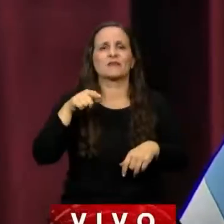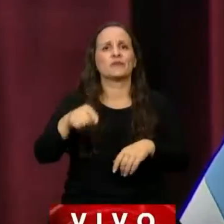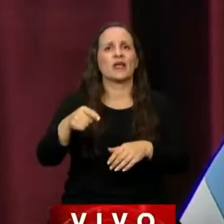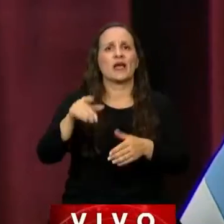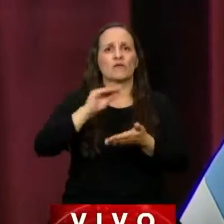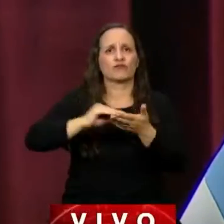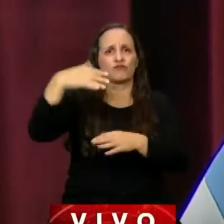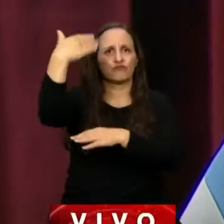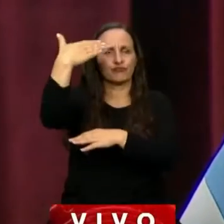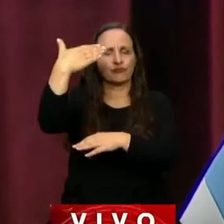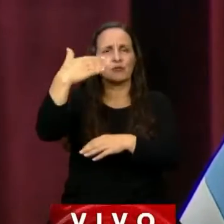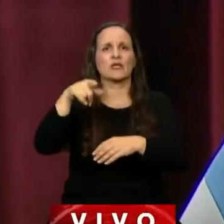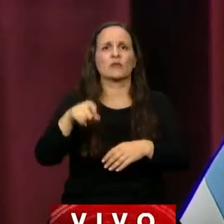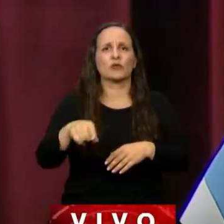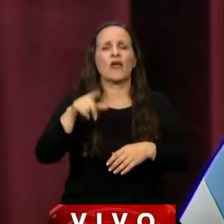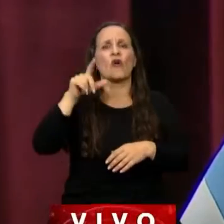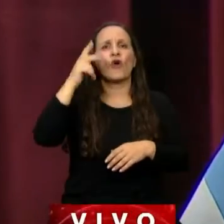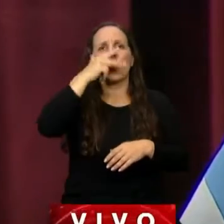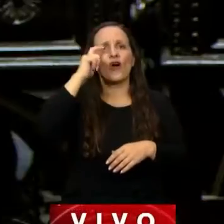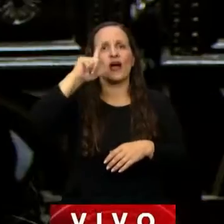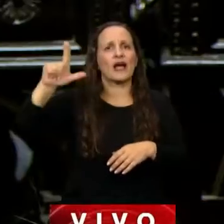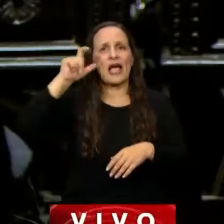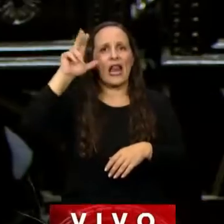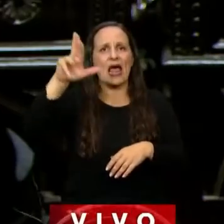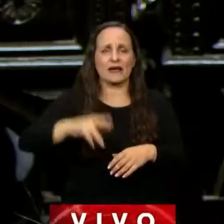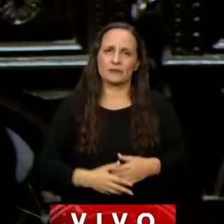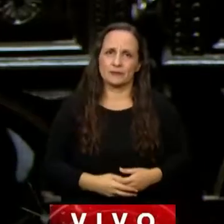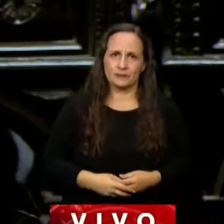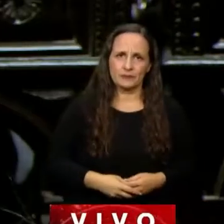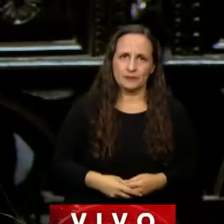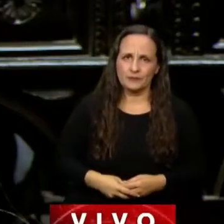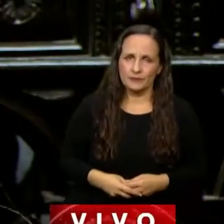Tiene la palabra el señor diputado Carlos Heller.